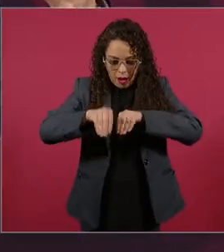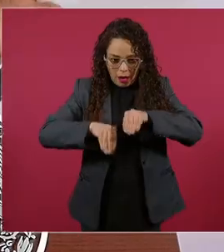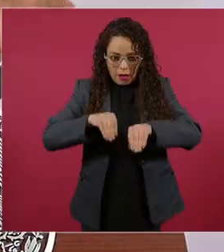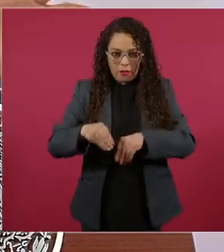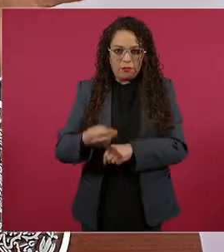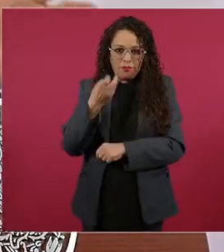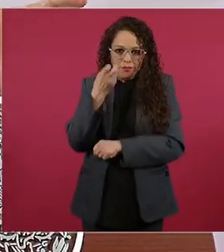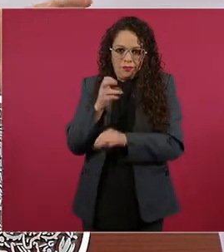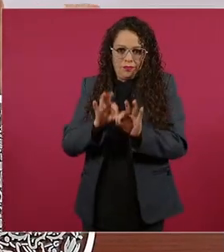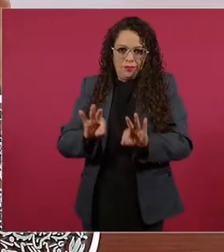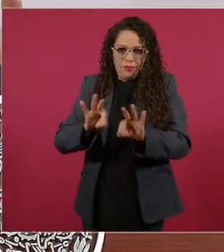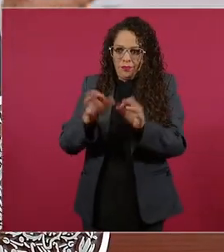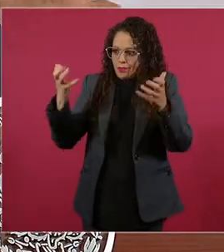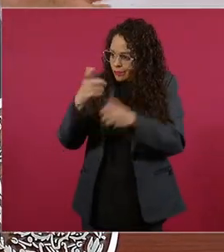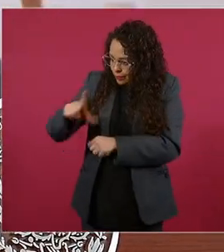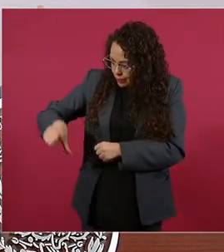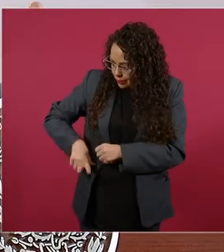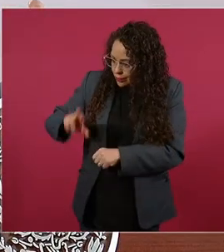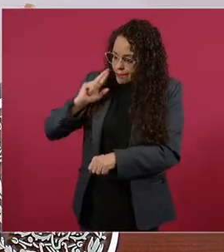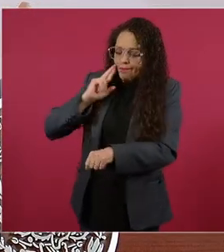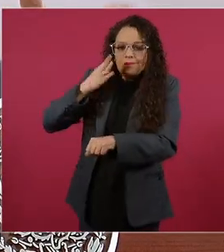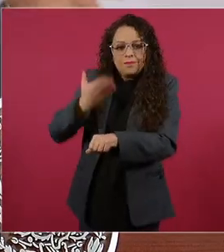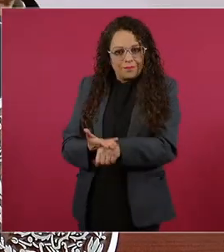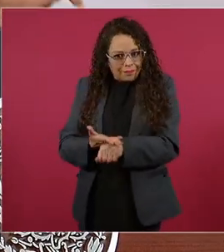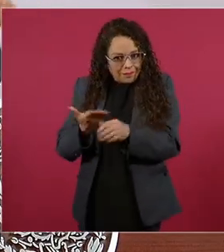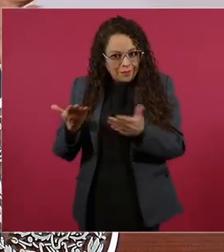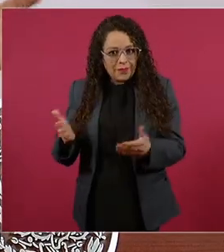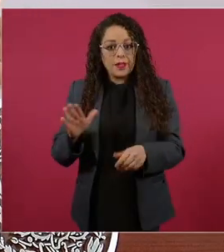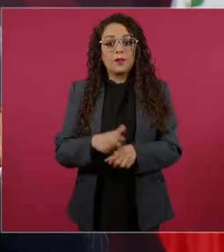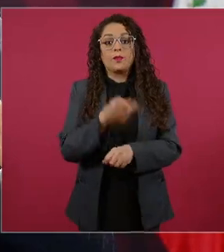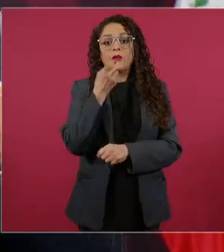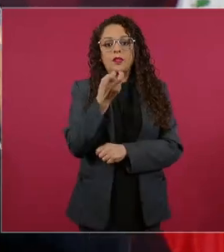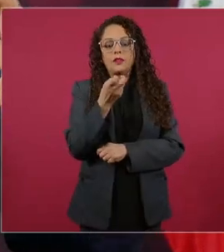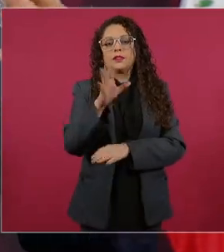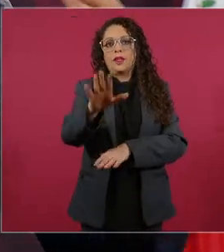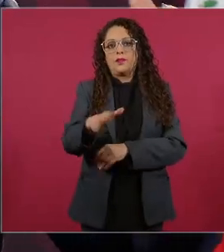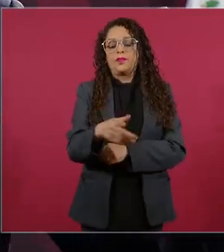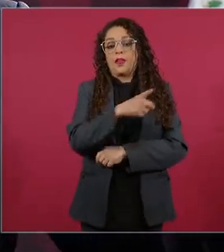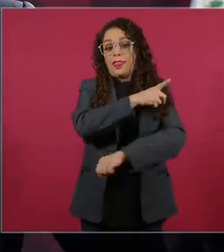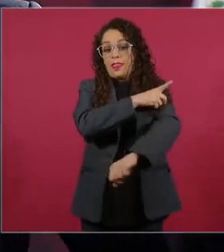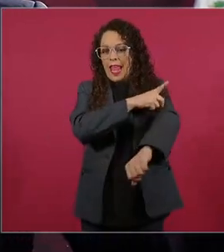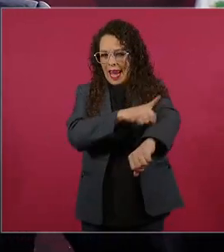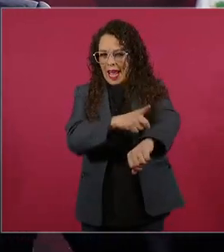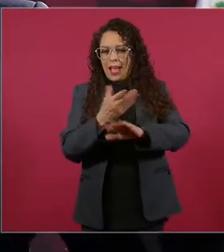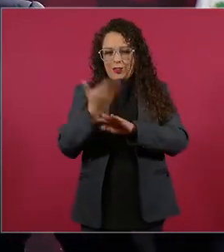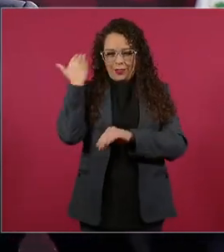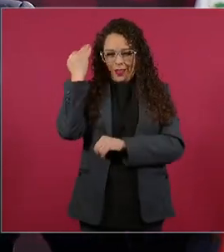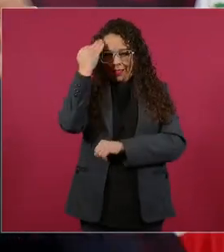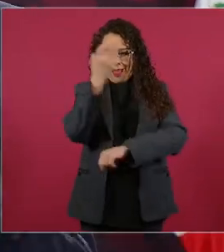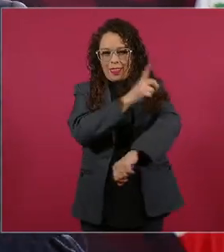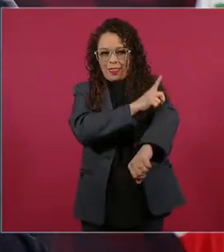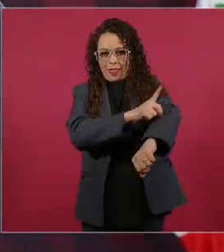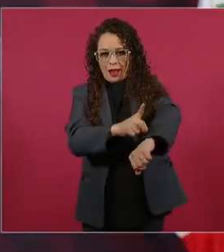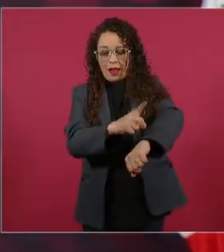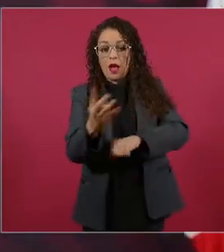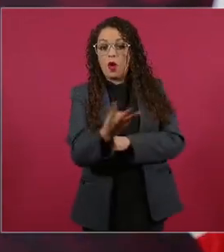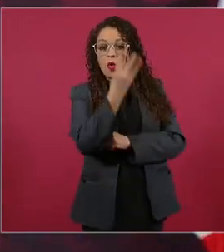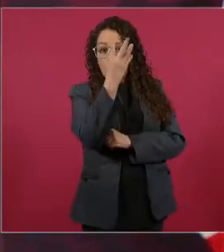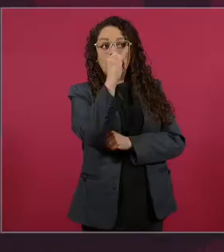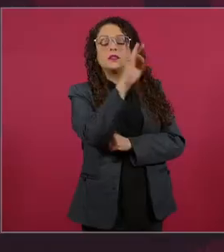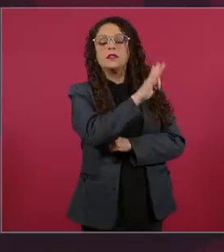Y se definió que en 4 delegaciones se podía construir, en 12 ya